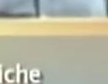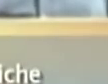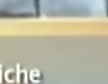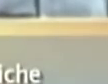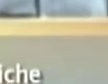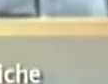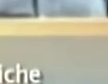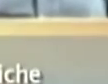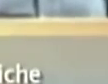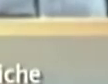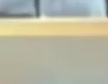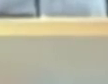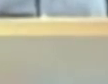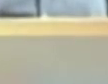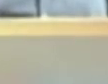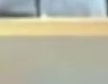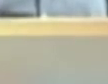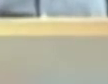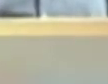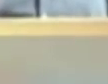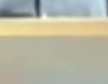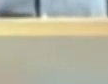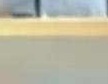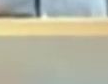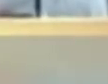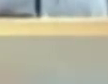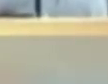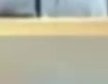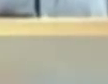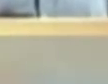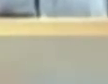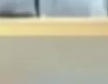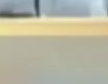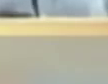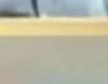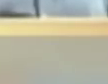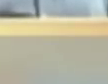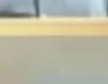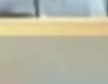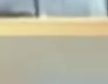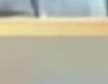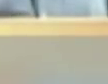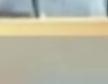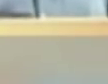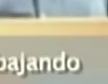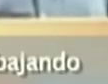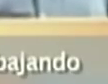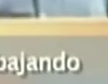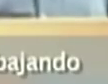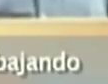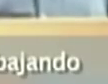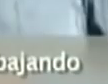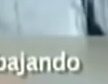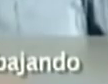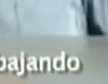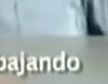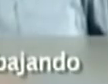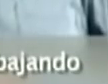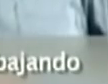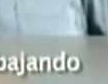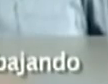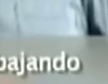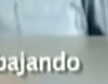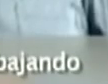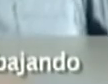ni por borracho, porque no tomo michi. Yo soy una persona de mi trabajo y chofer, porque yo duré un poco de tiempo